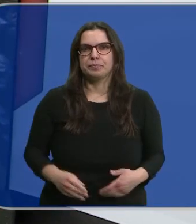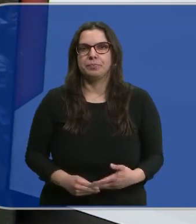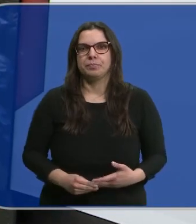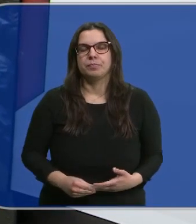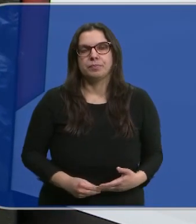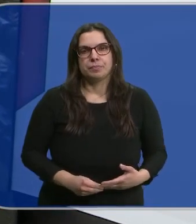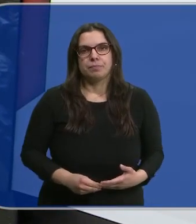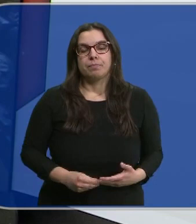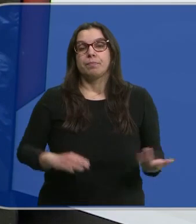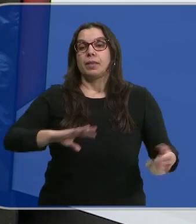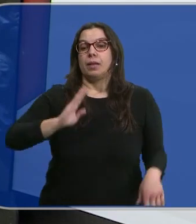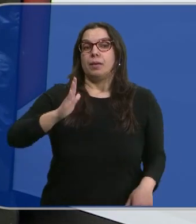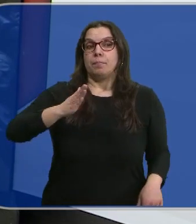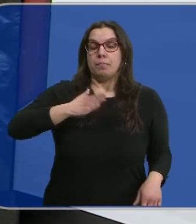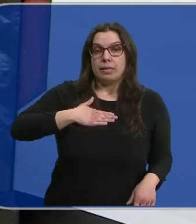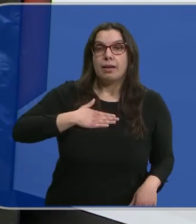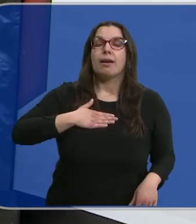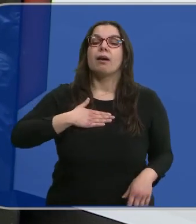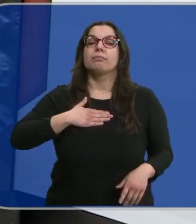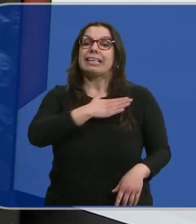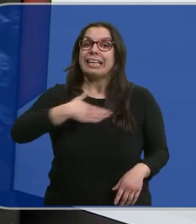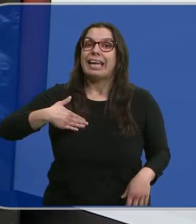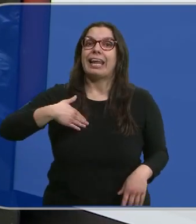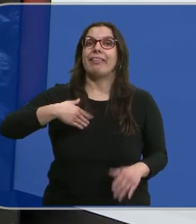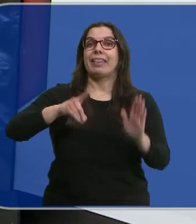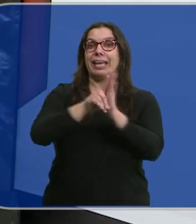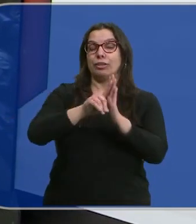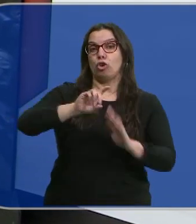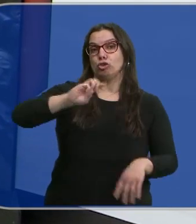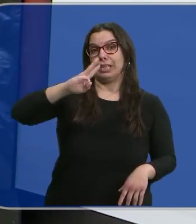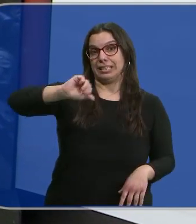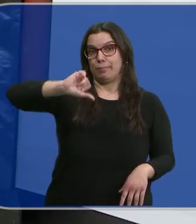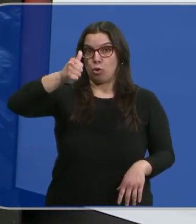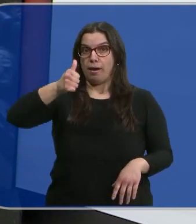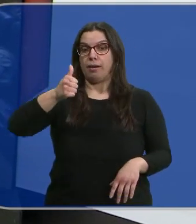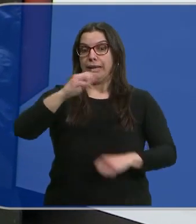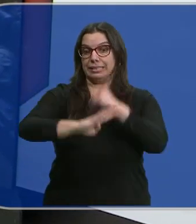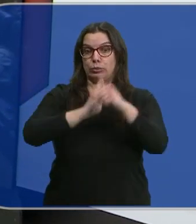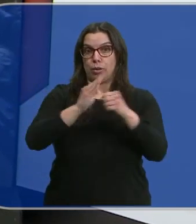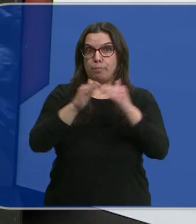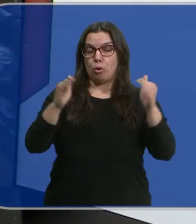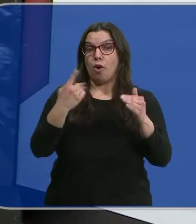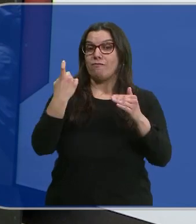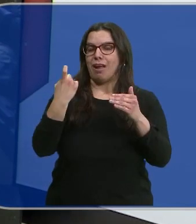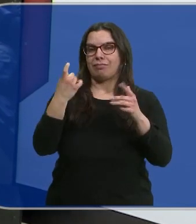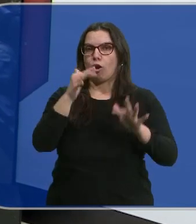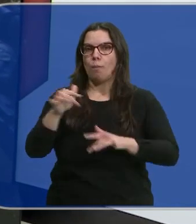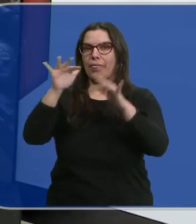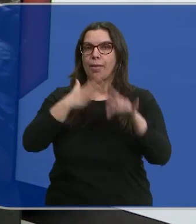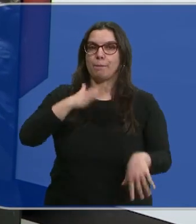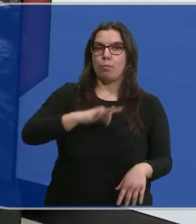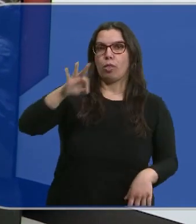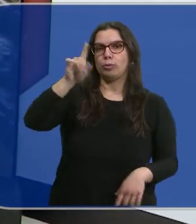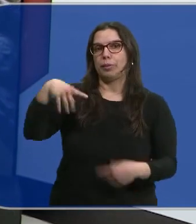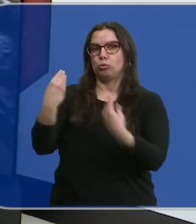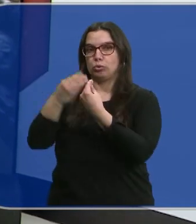Se agota el margen para que mañana salgan adelante los 3 primeros decretos de la legislatura. Cuenta atrás para convencer a Podemos y a Junts. Los catalanes